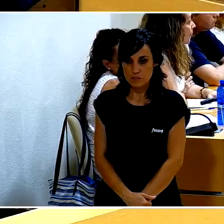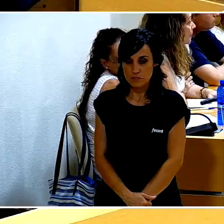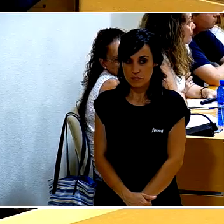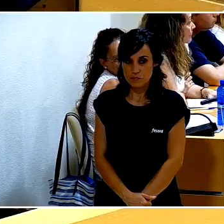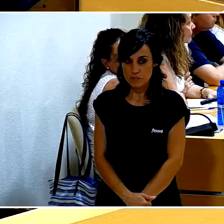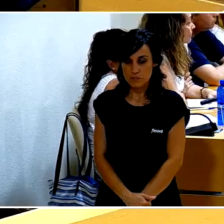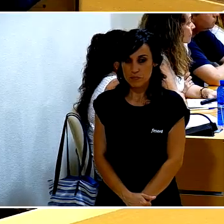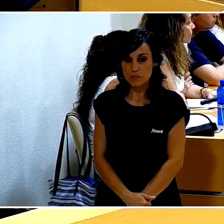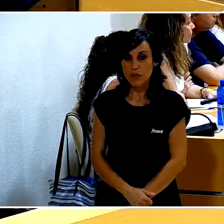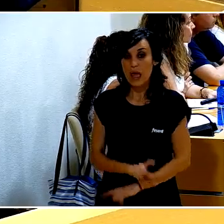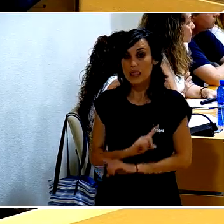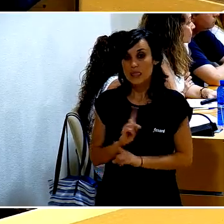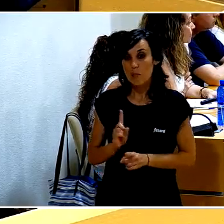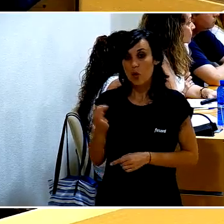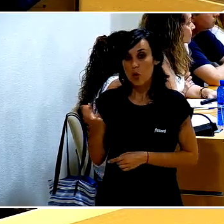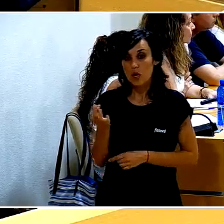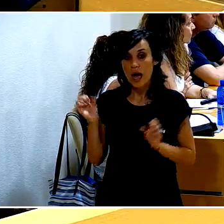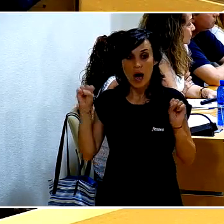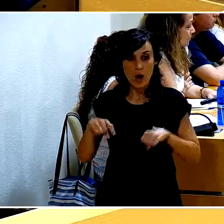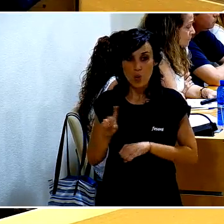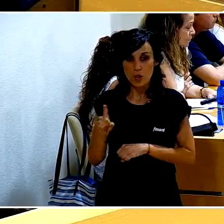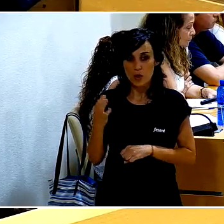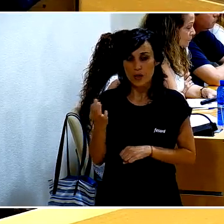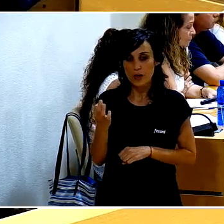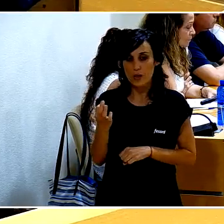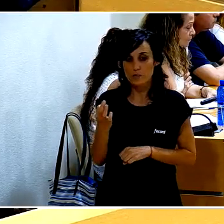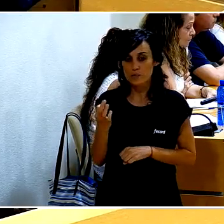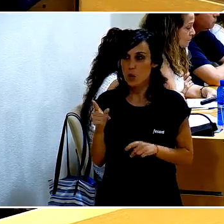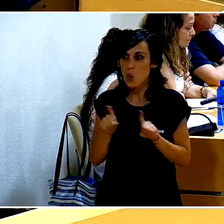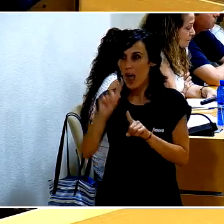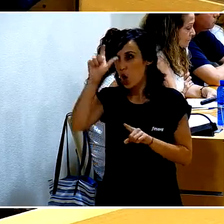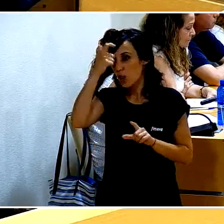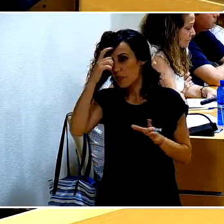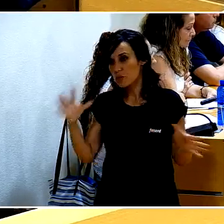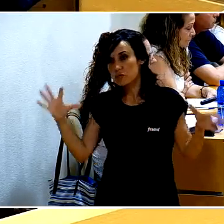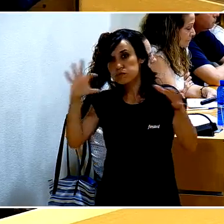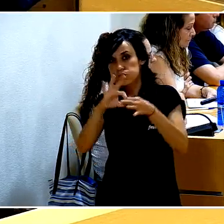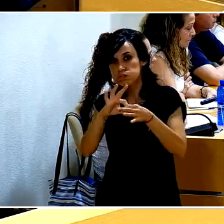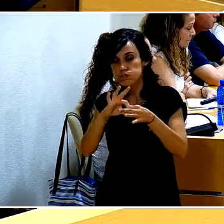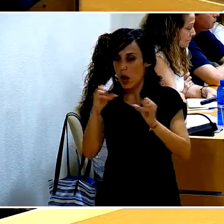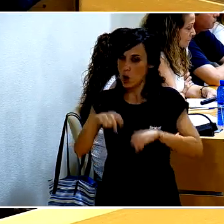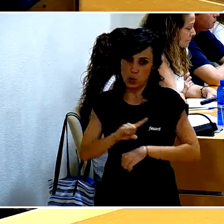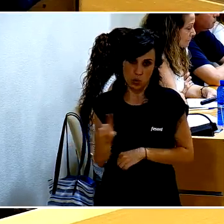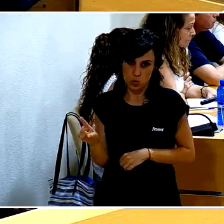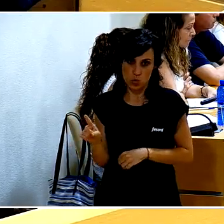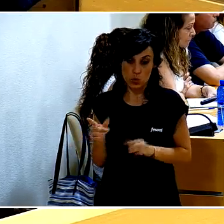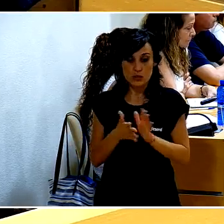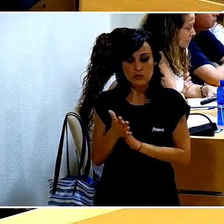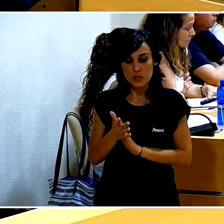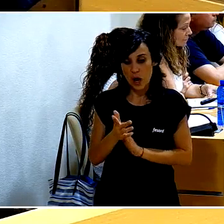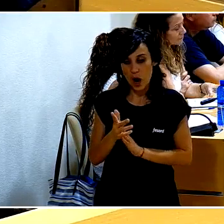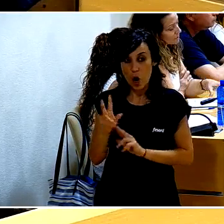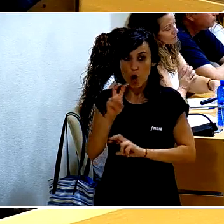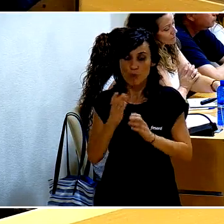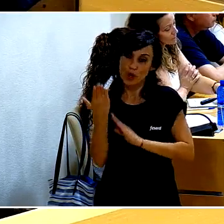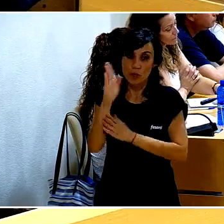Tampoco estamos de acuerdo en que se unan conceptos, en que se intente aprovechar una moción que tiene